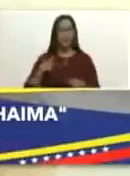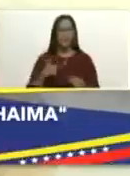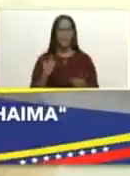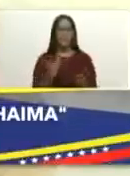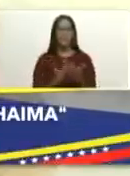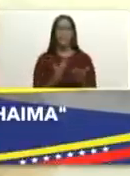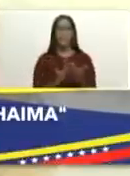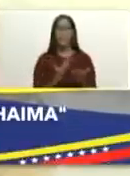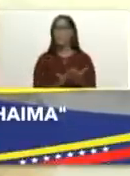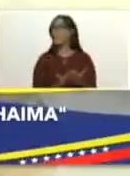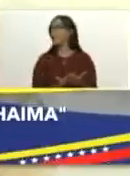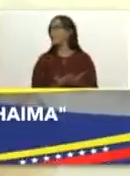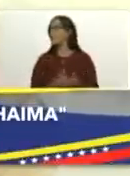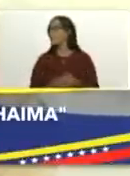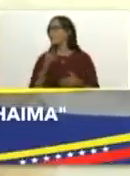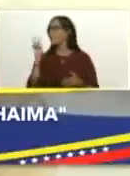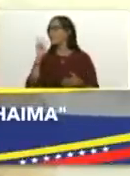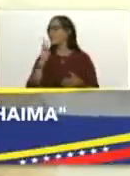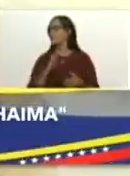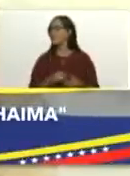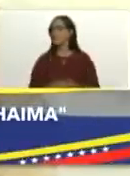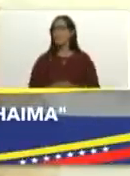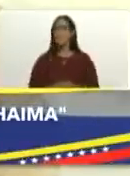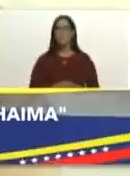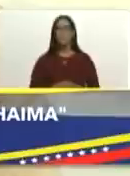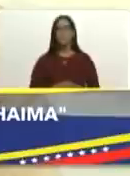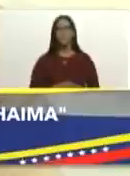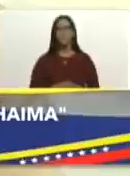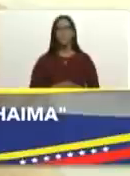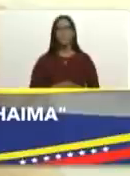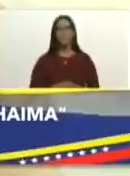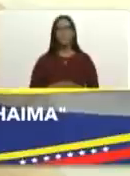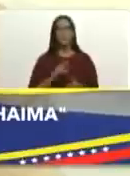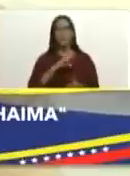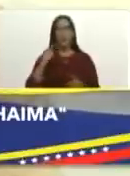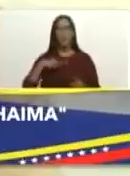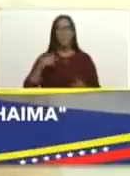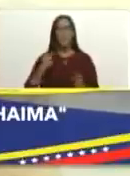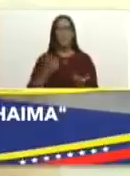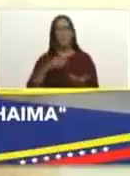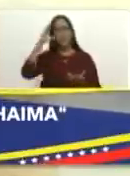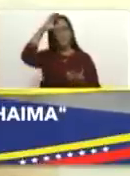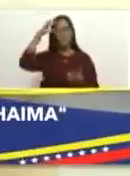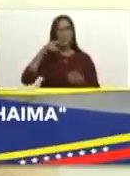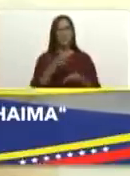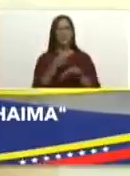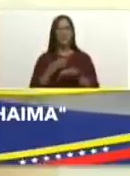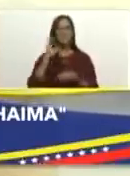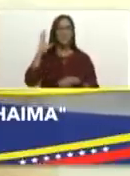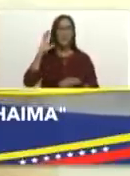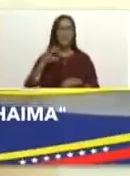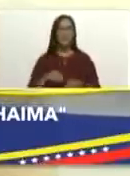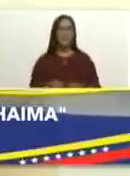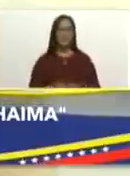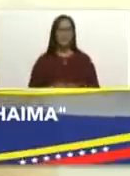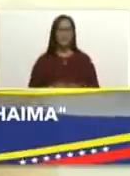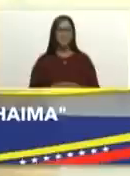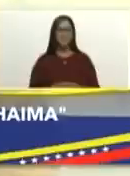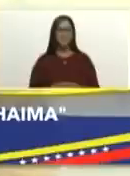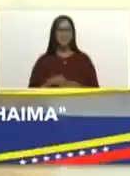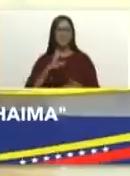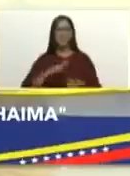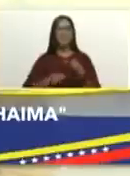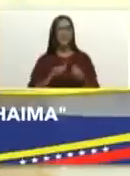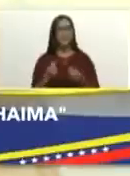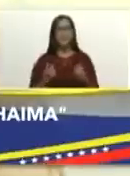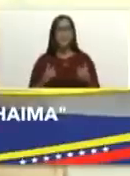propuestas alternativas para Venezuela, no tienen capacidad para gobernar este país. ¿Y qué estoy haciendo